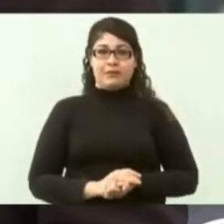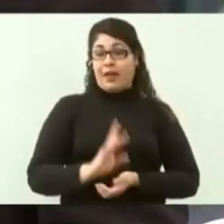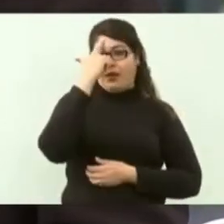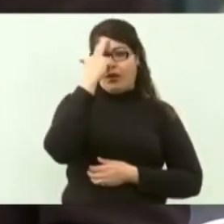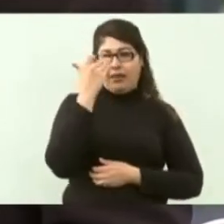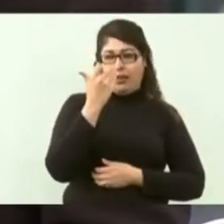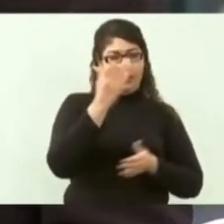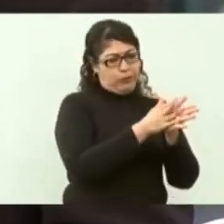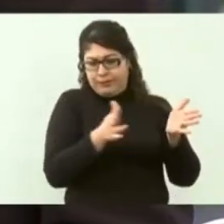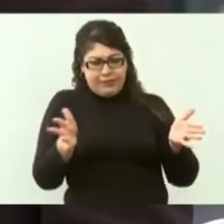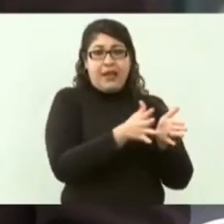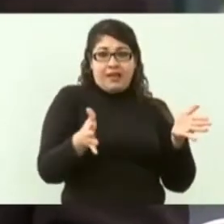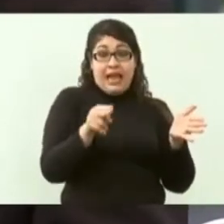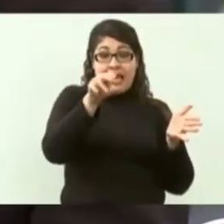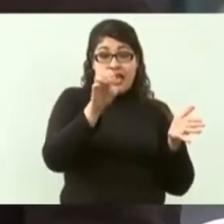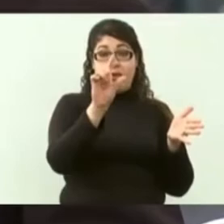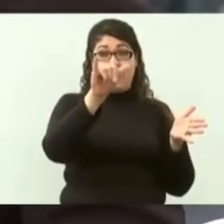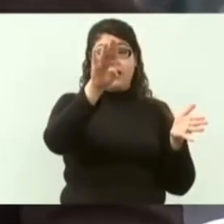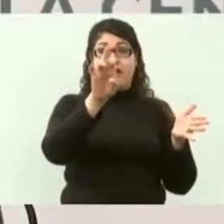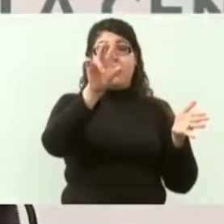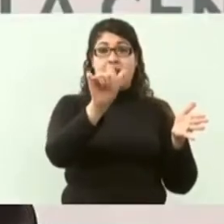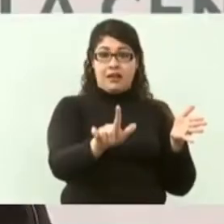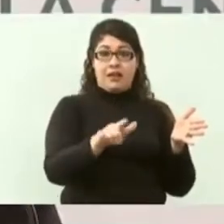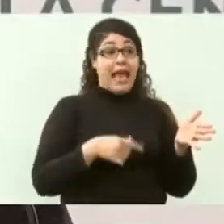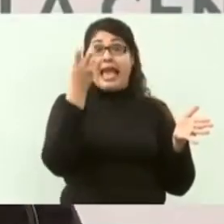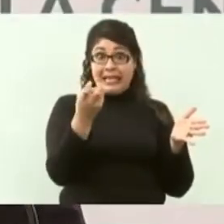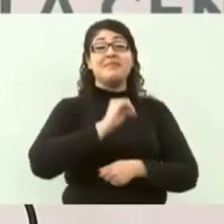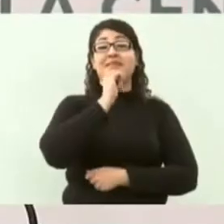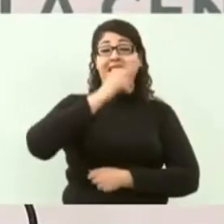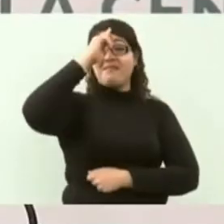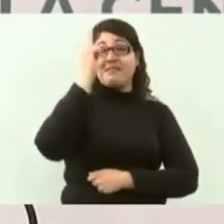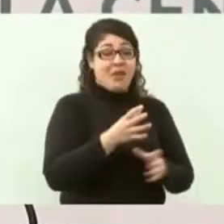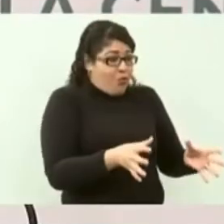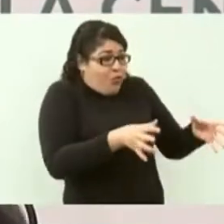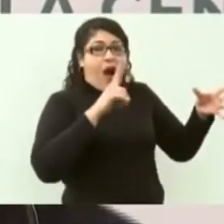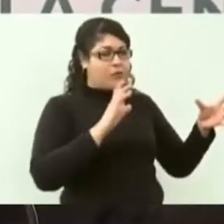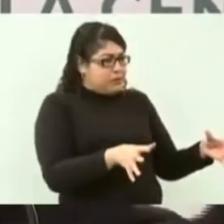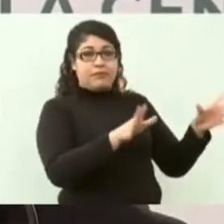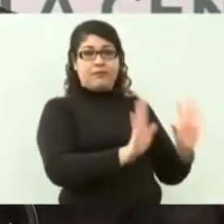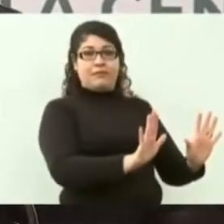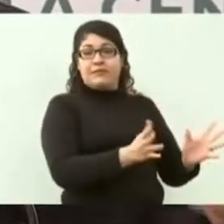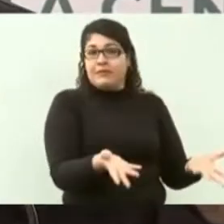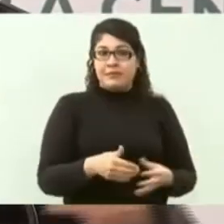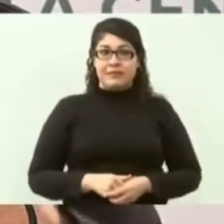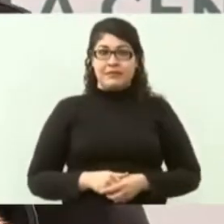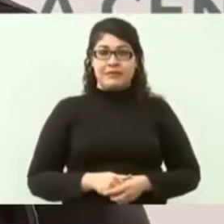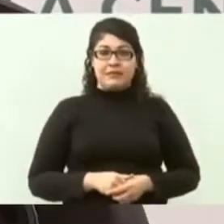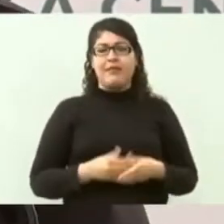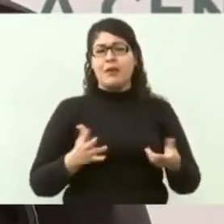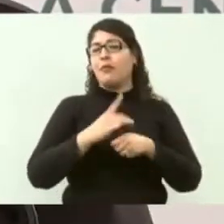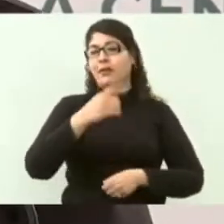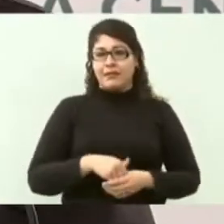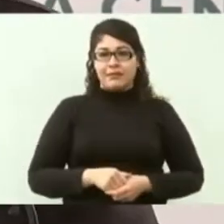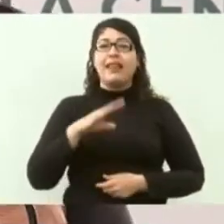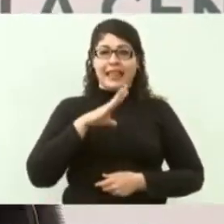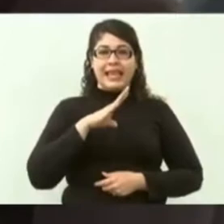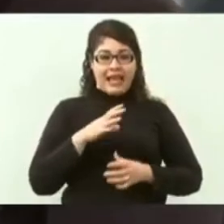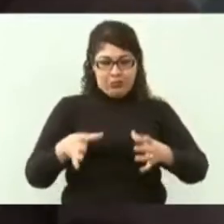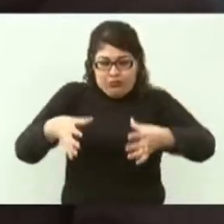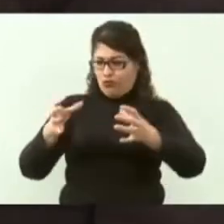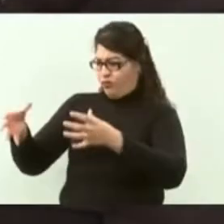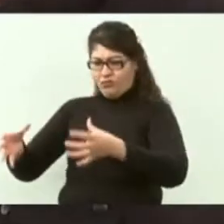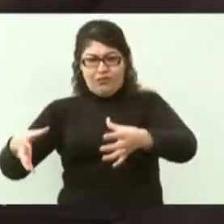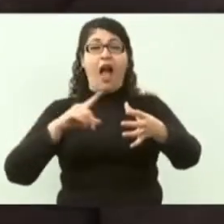producir ni a esa planta ni a las otras plantas de Comisión Federal de Electricidad a toda su capacidad porque se protege a las plantas particulares. Utilizaron